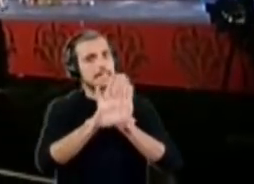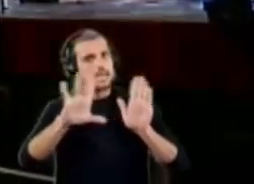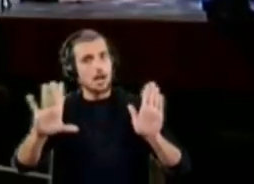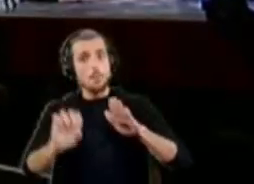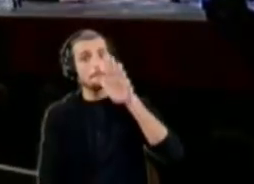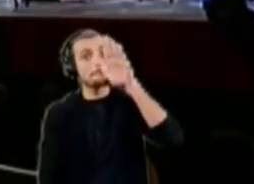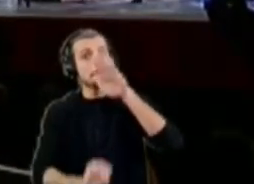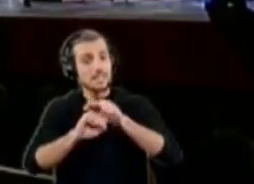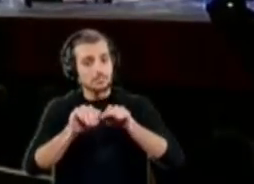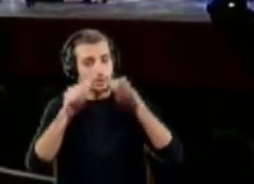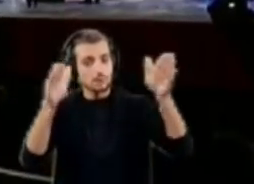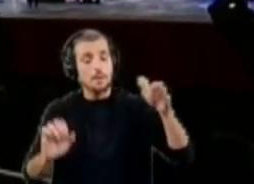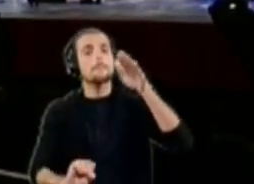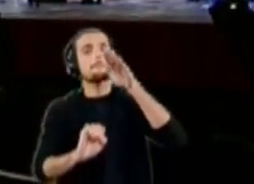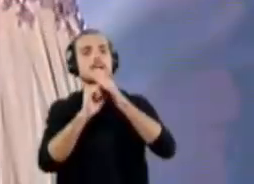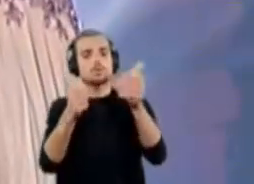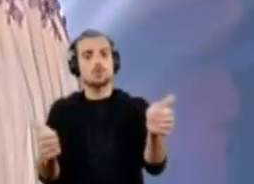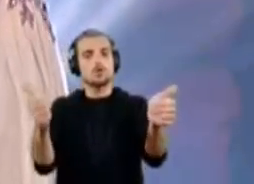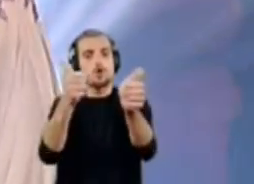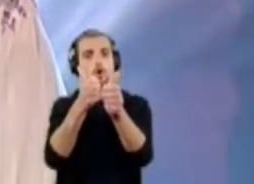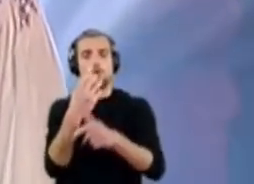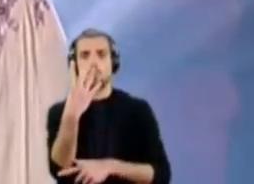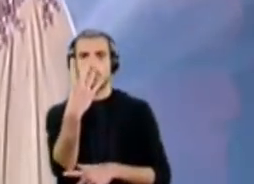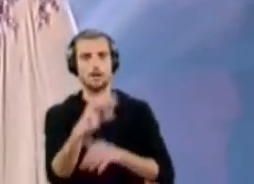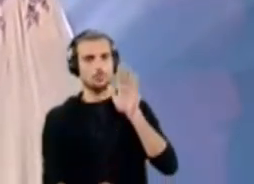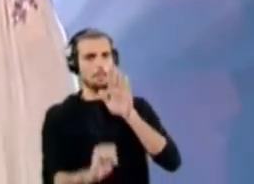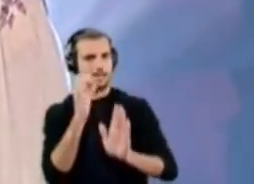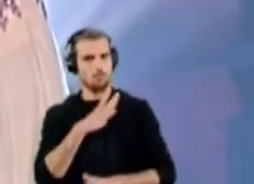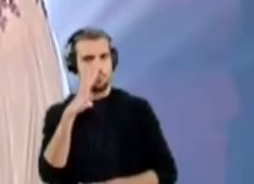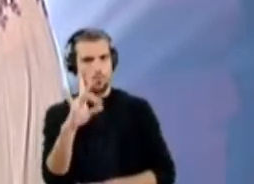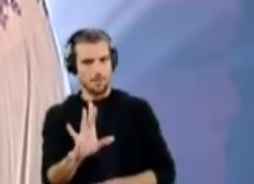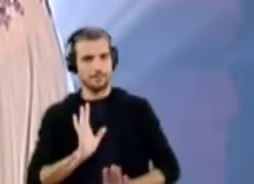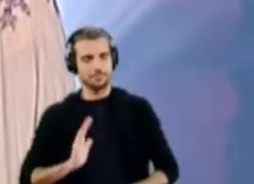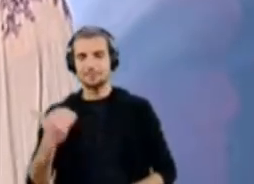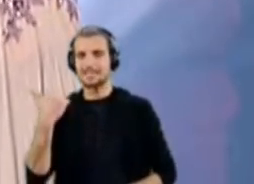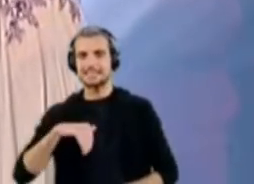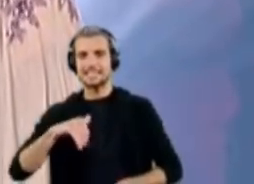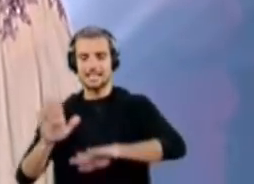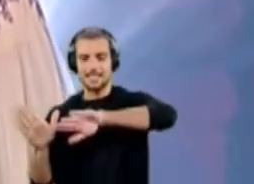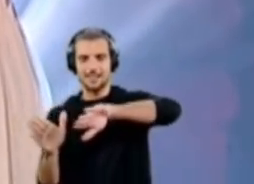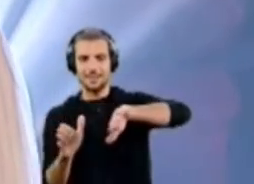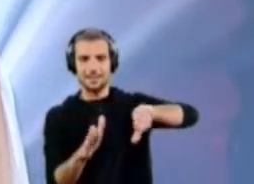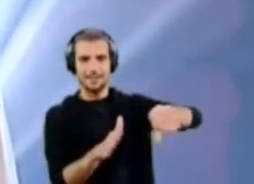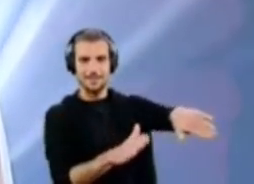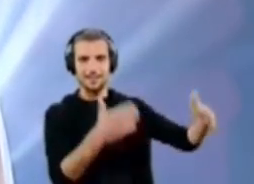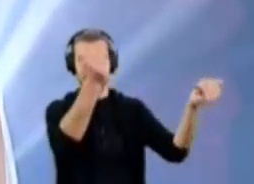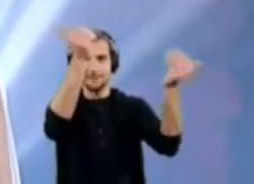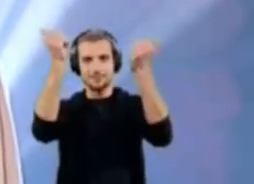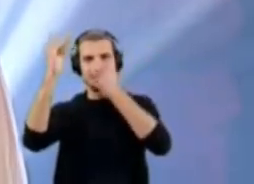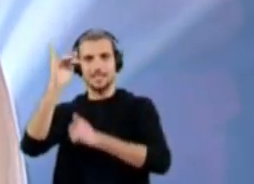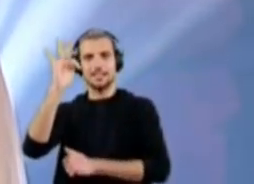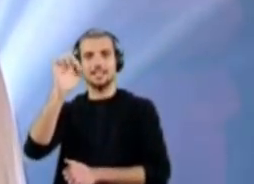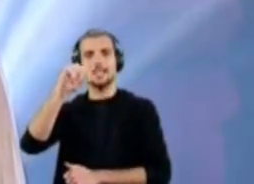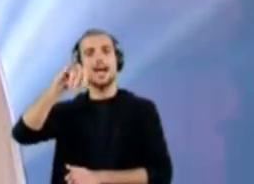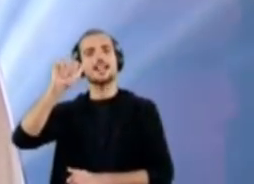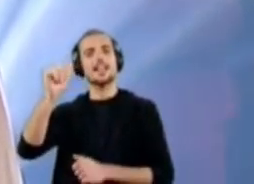máximo, 4 acompañantes pueden estar con ellas. Ya van retirando esa escenografía. Despedimos a Titania, la última ninfa. Vamos